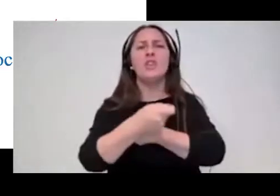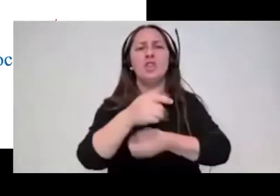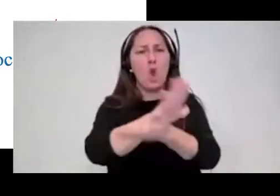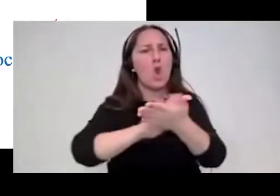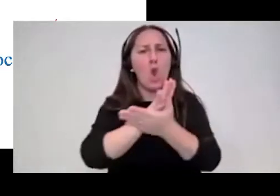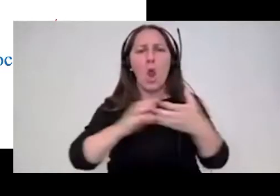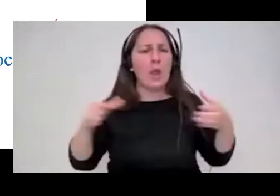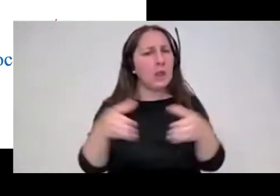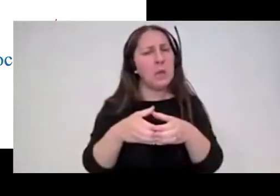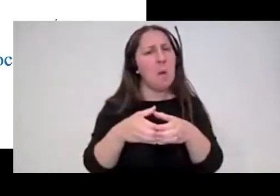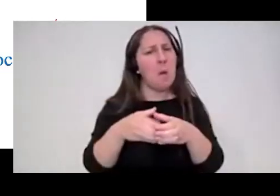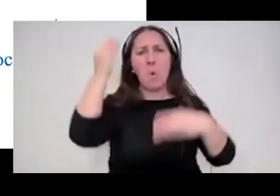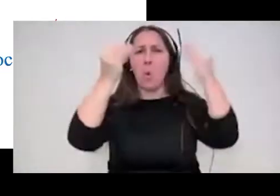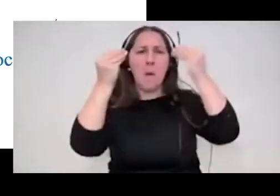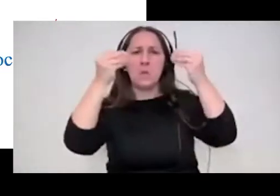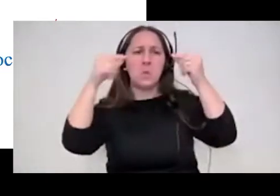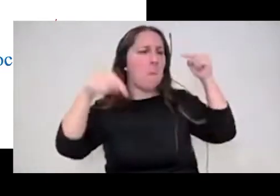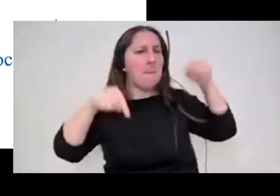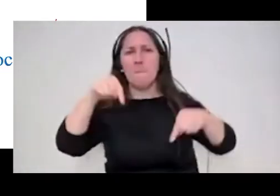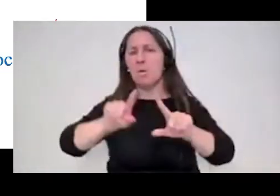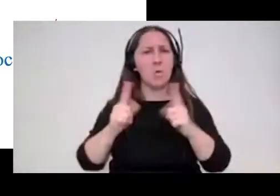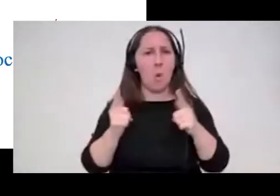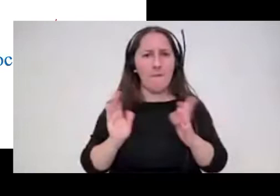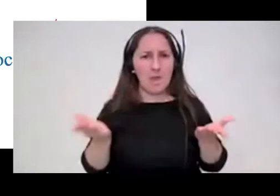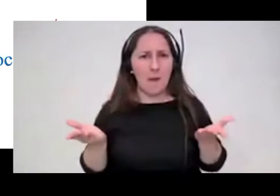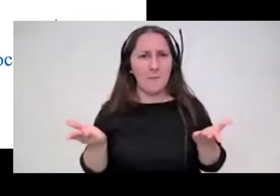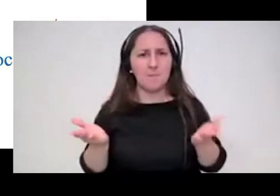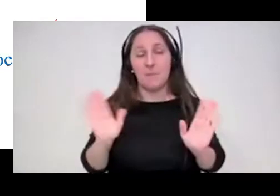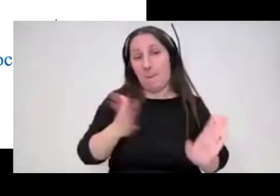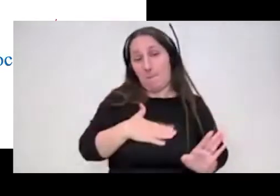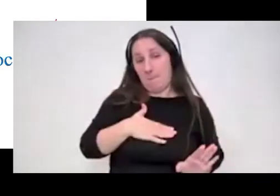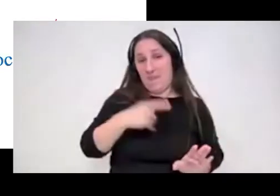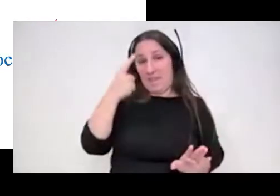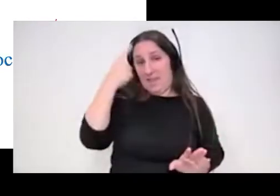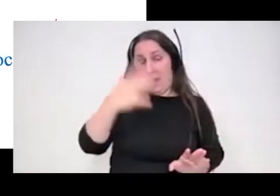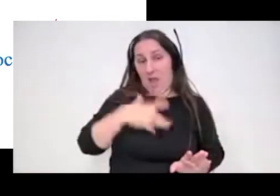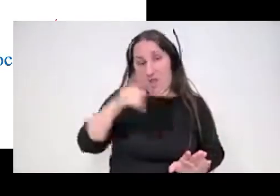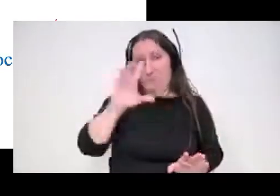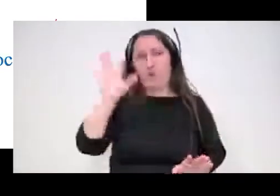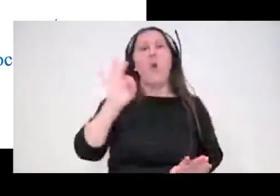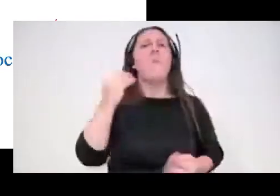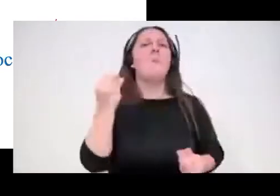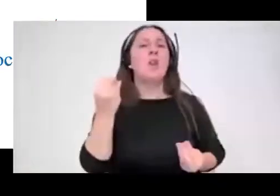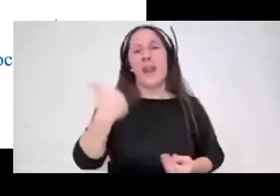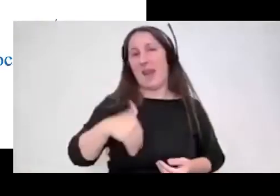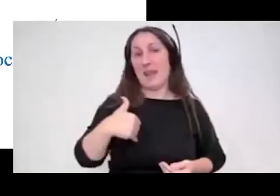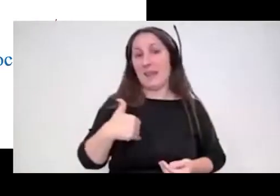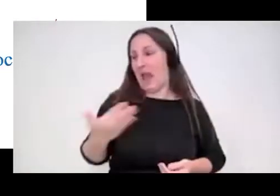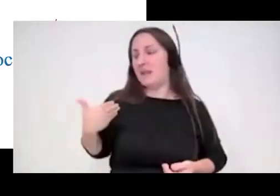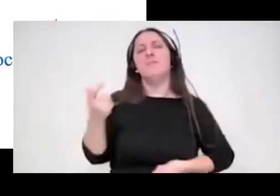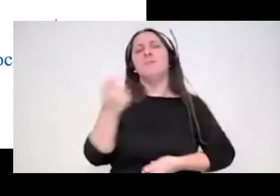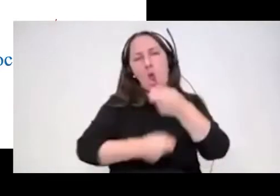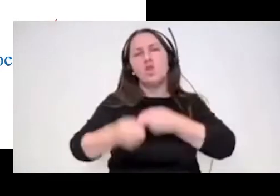qué? Me voy a permitir una idea propia. Y porque en Argentina negociábamos. Recién en los últimos